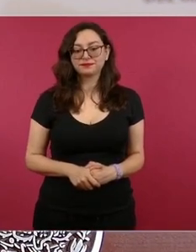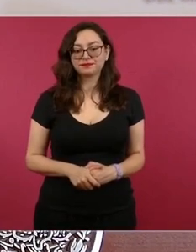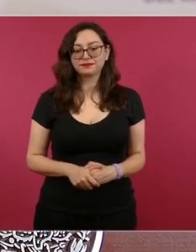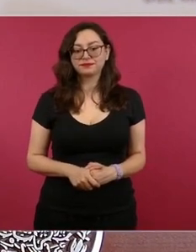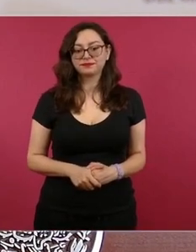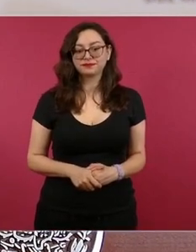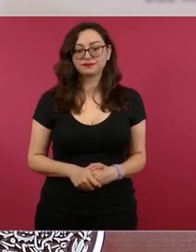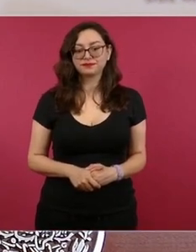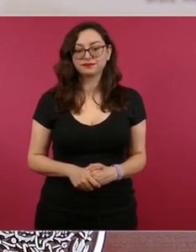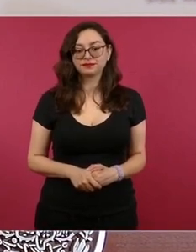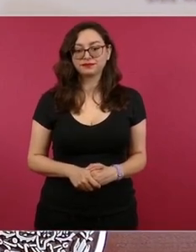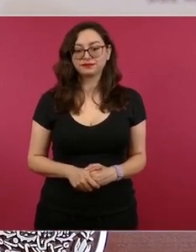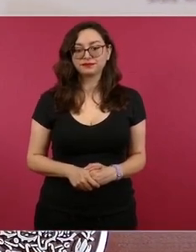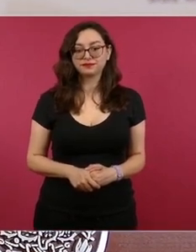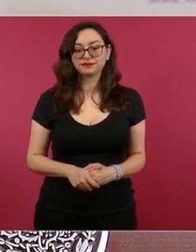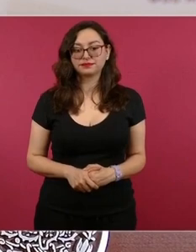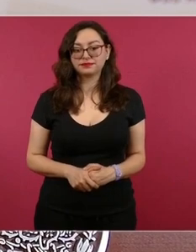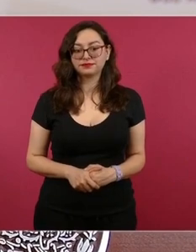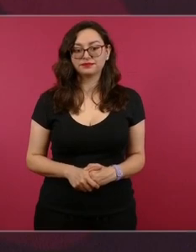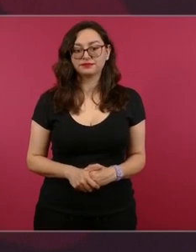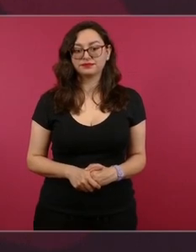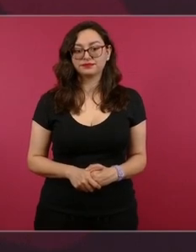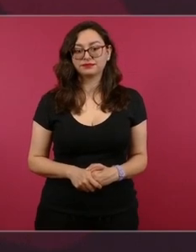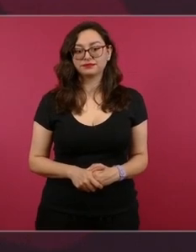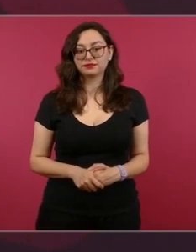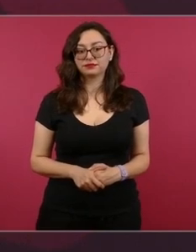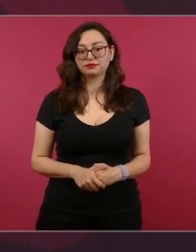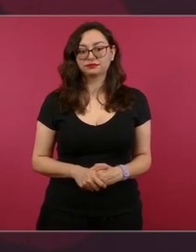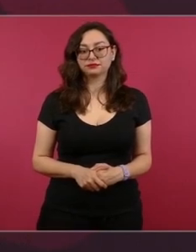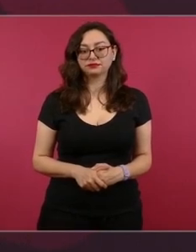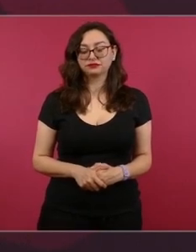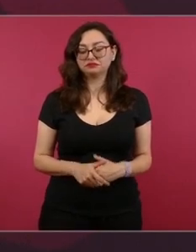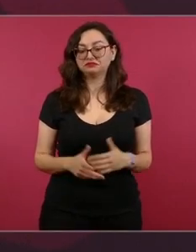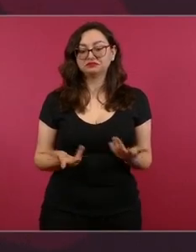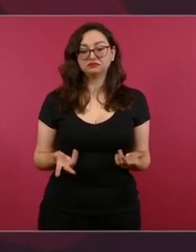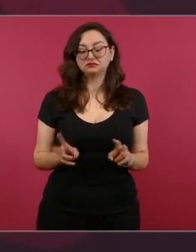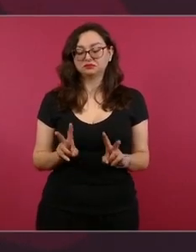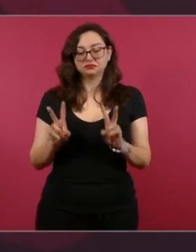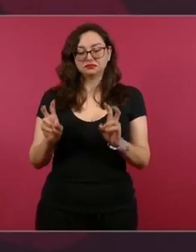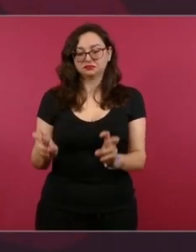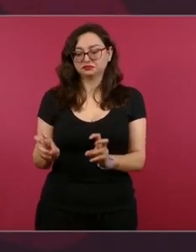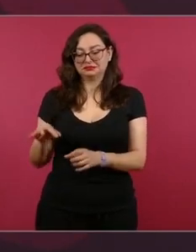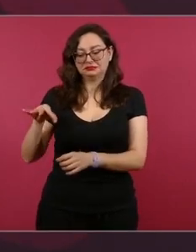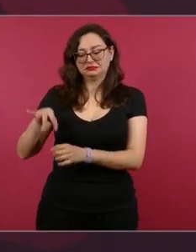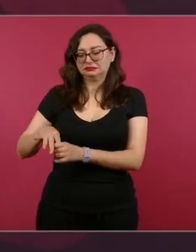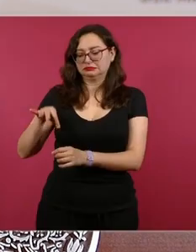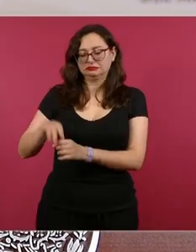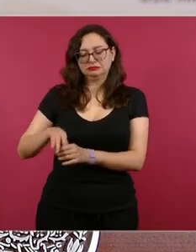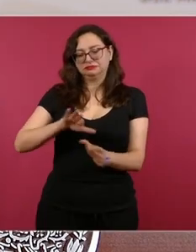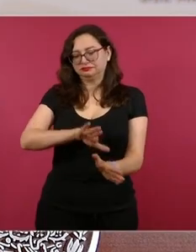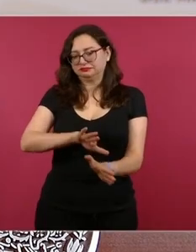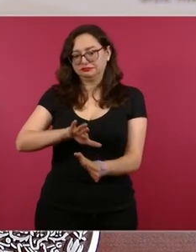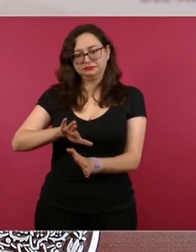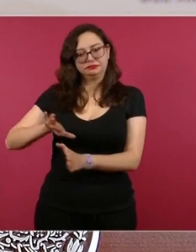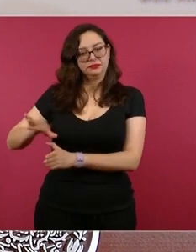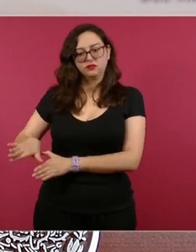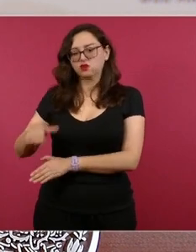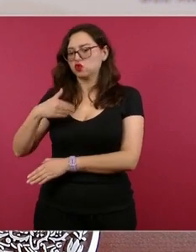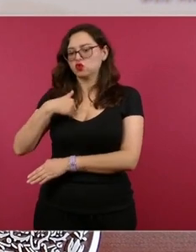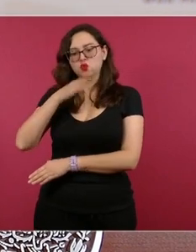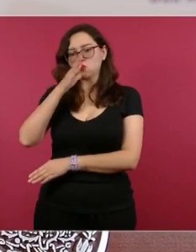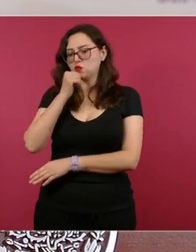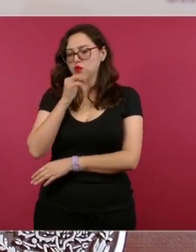Solo cuando haya ni en lo electoral, nada. Y solo cuando